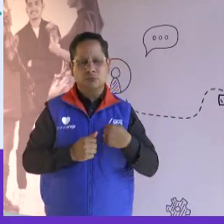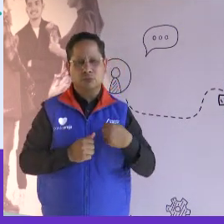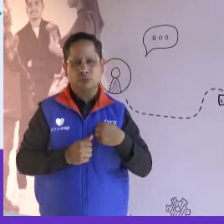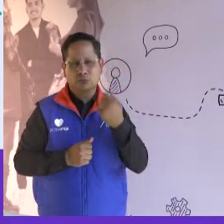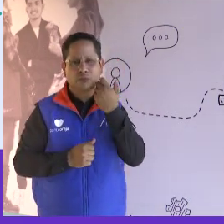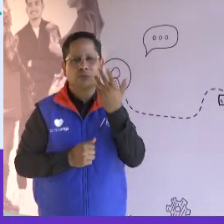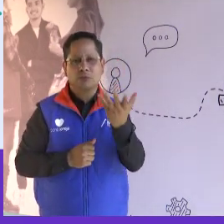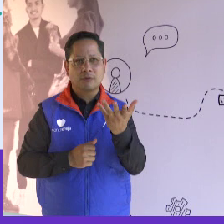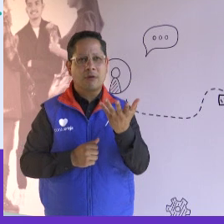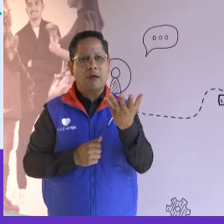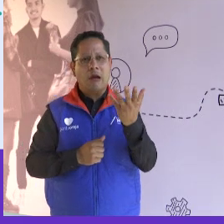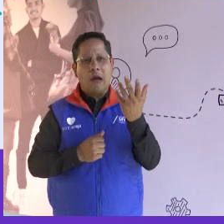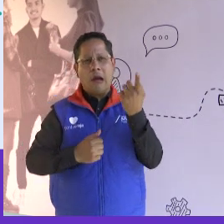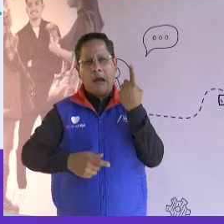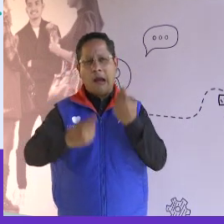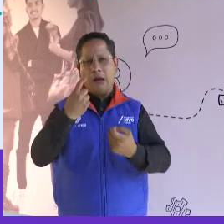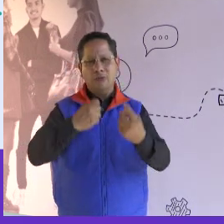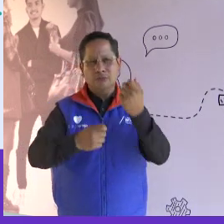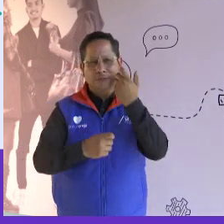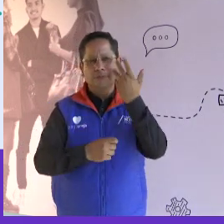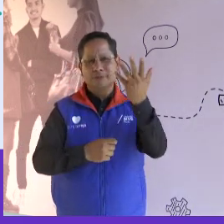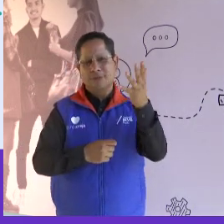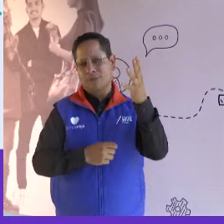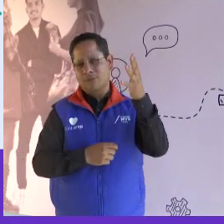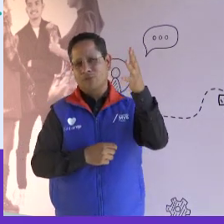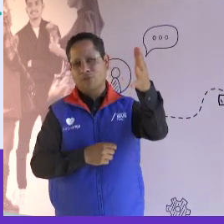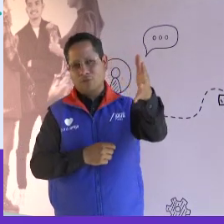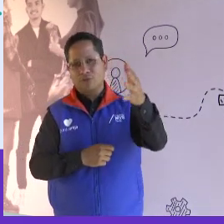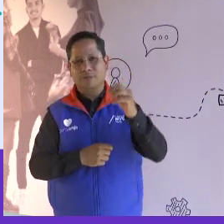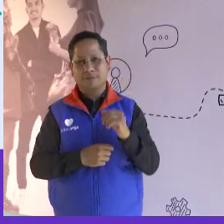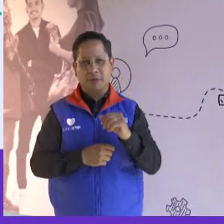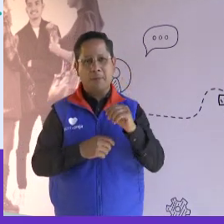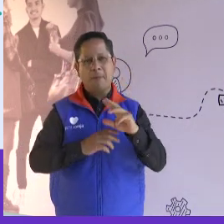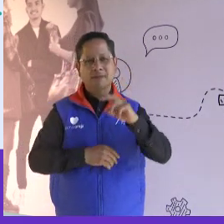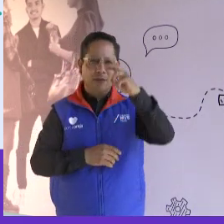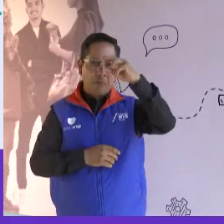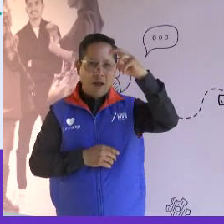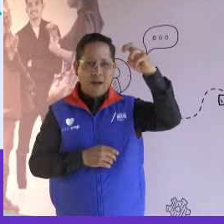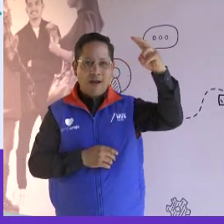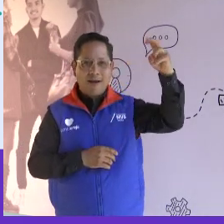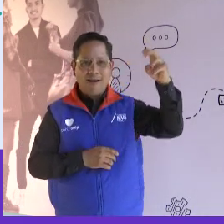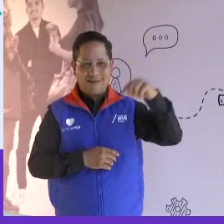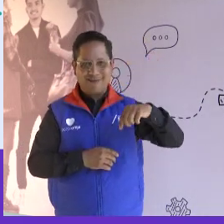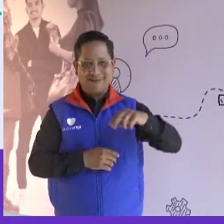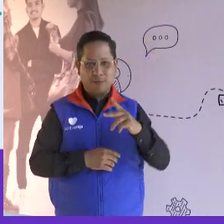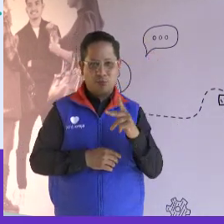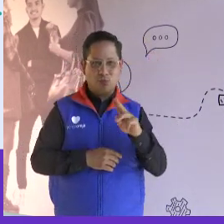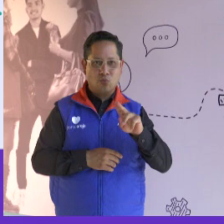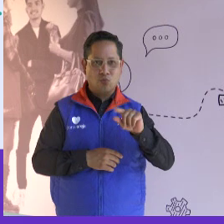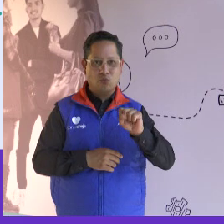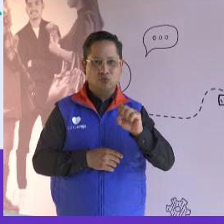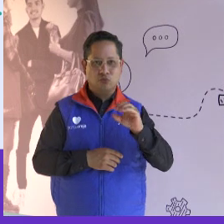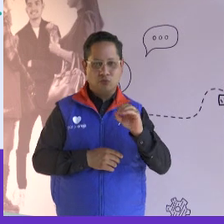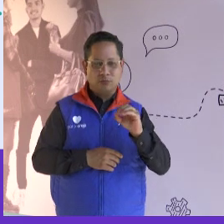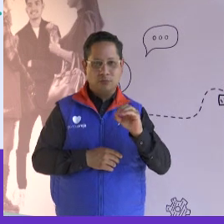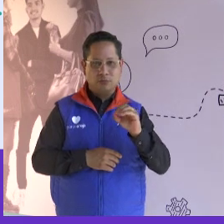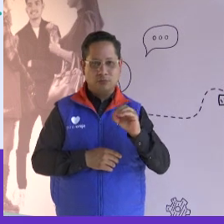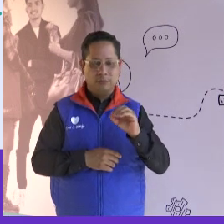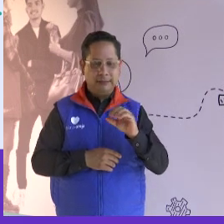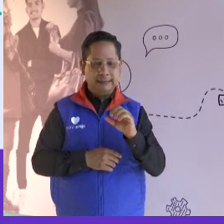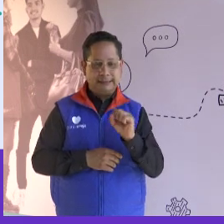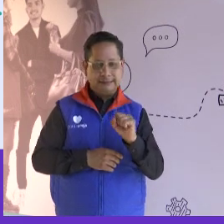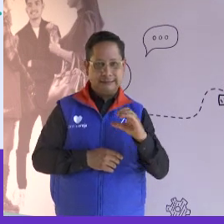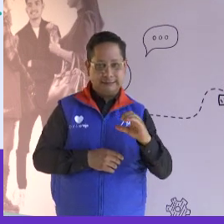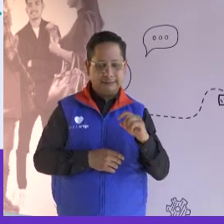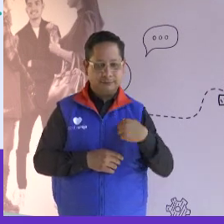de las grandes sueños, ¿no?, que tenemos en Pulso OSC. Pulso somos, como les decía, 12 entidades donantes y fortalecedoras. Y uno de